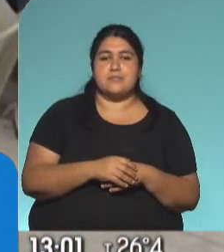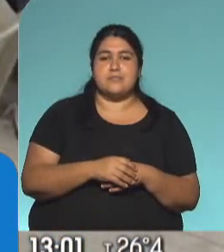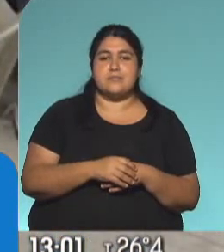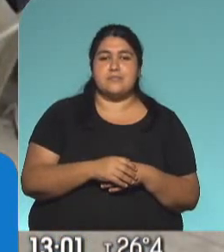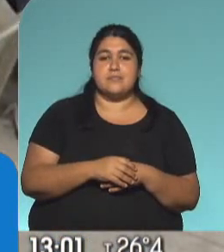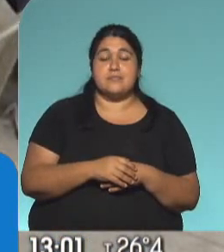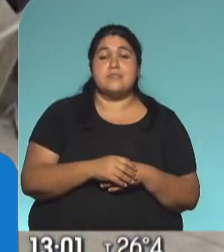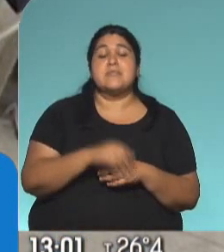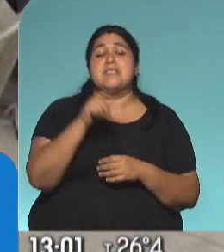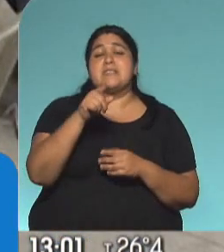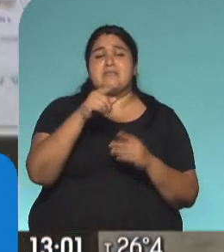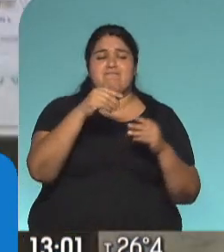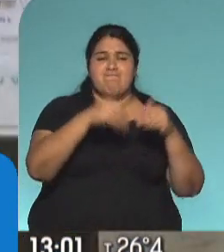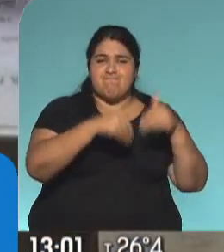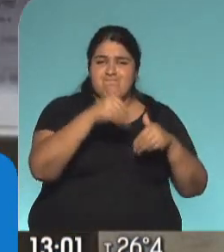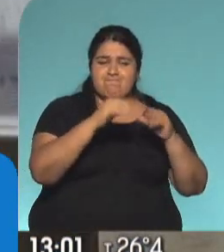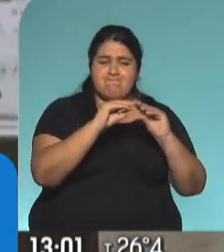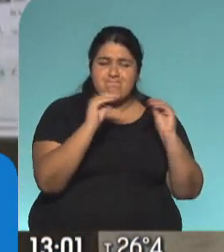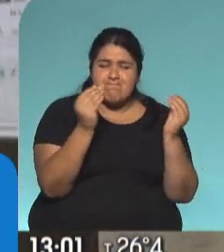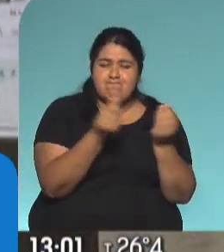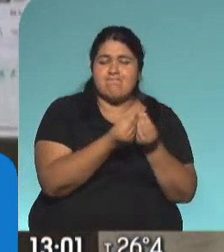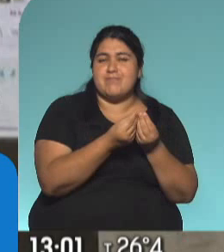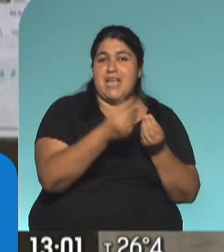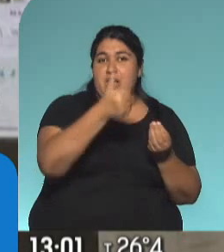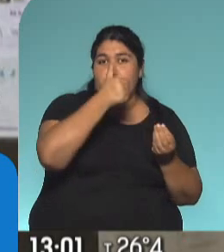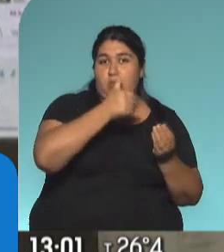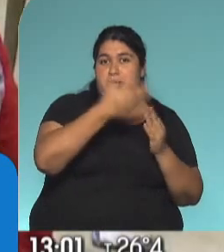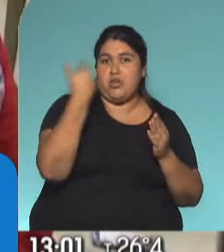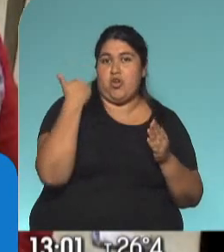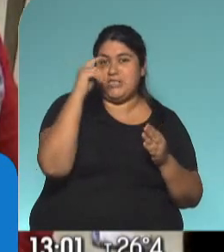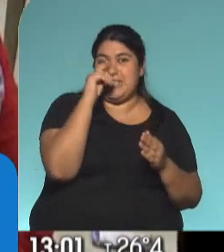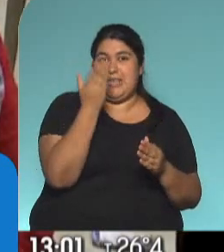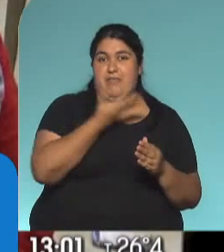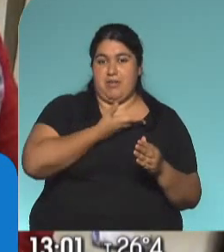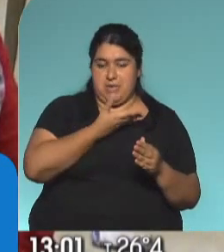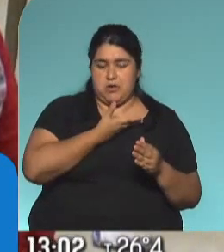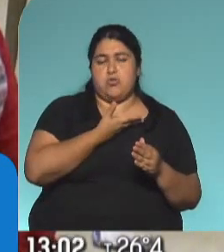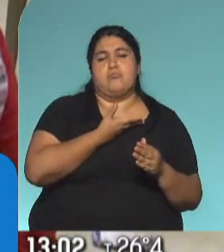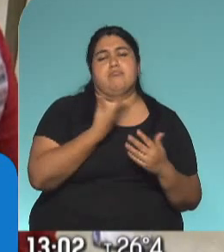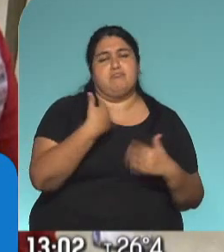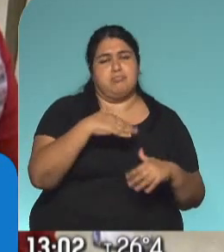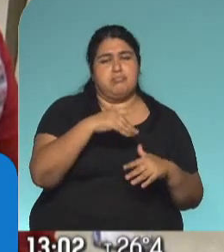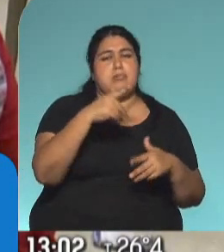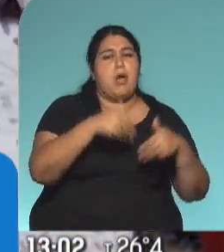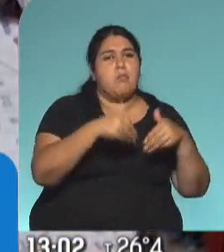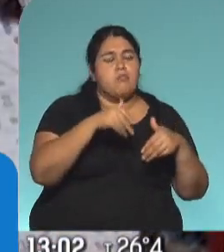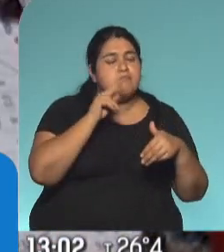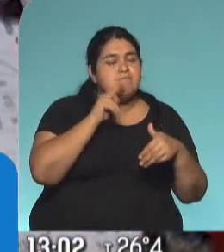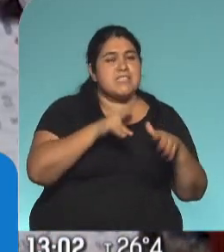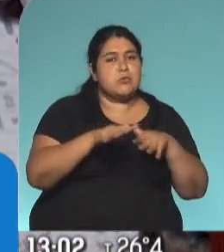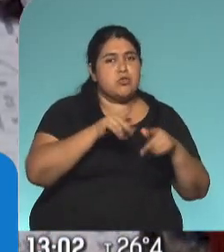El fragmentado resultado de las elecciones celebradas el pasado 7 de febrero abre un panorama político novedoso